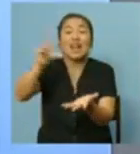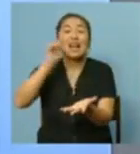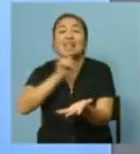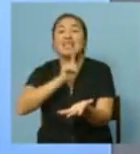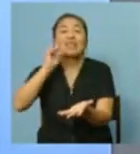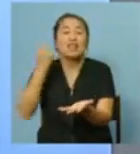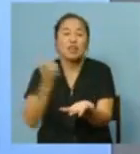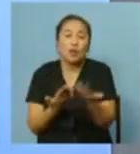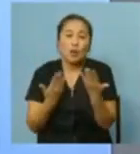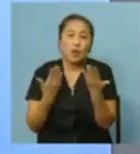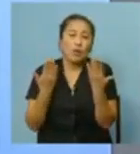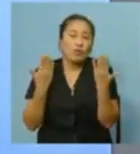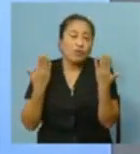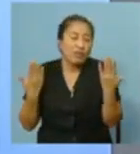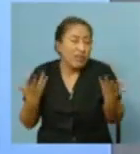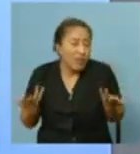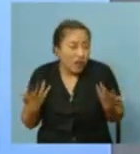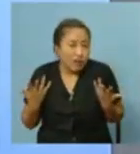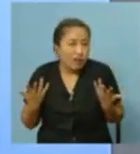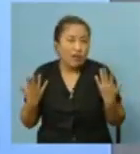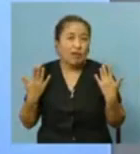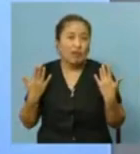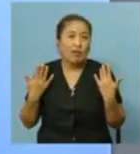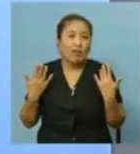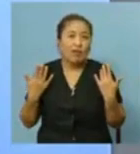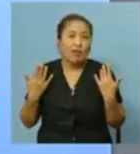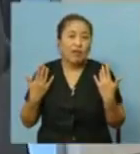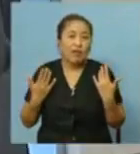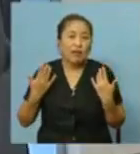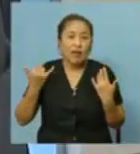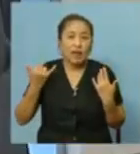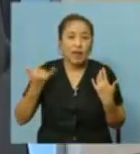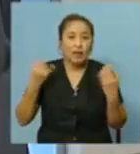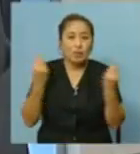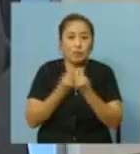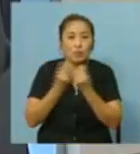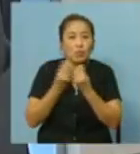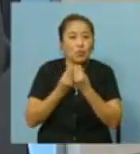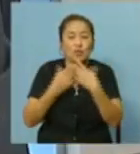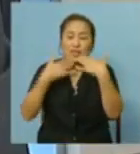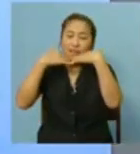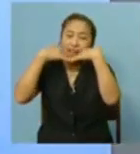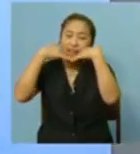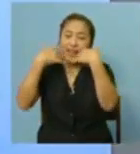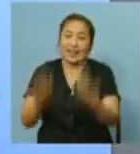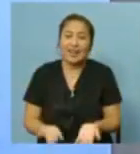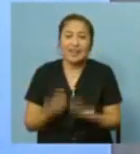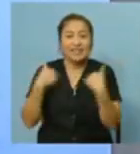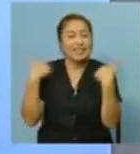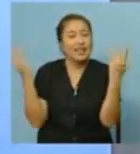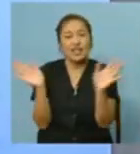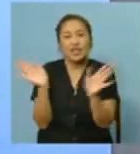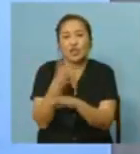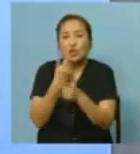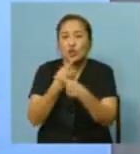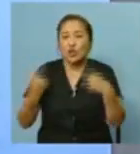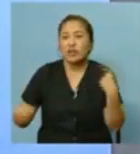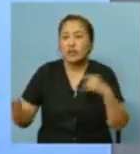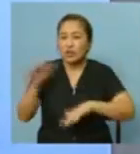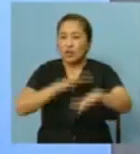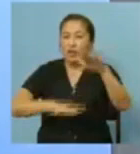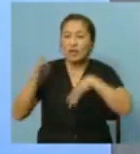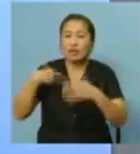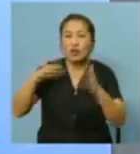bueno digo estamos con con mucha gratitud y todo lo que tiene que ver con el plan